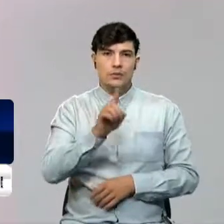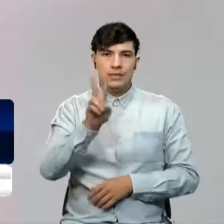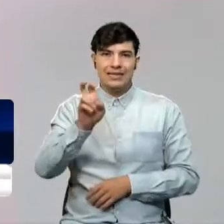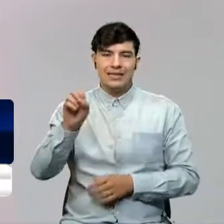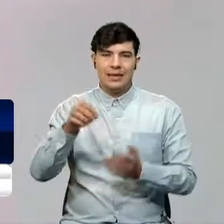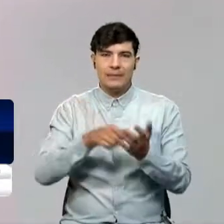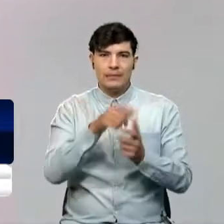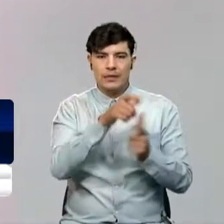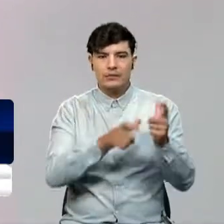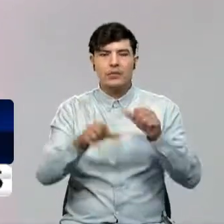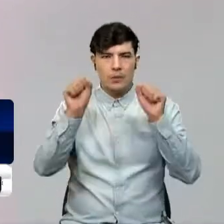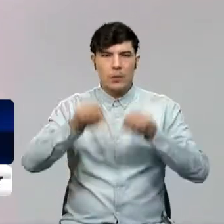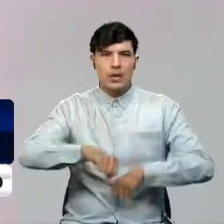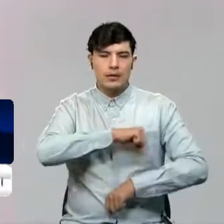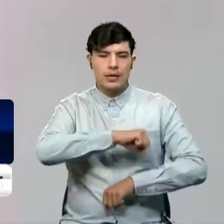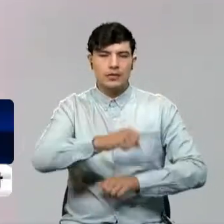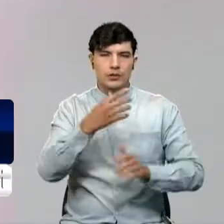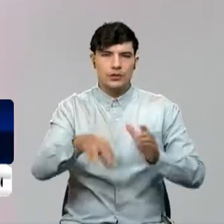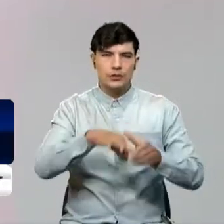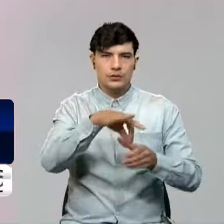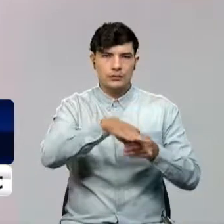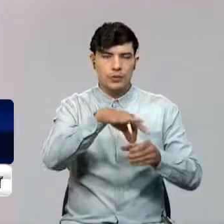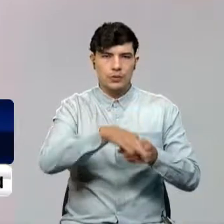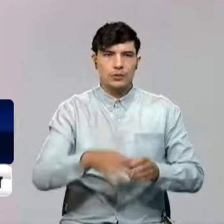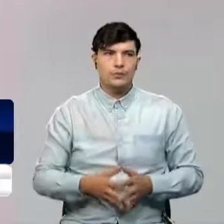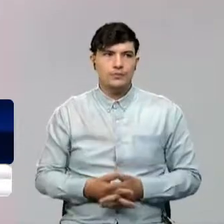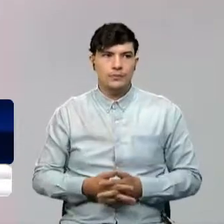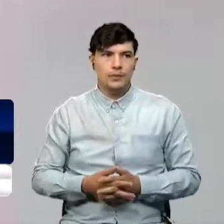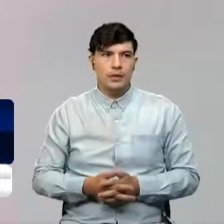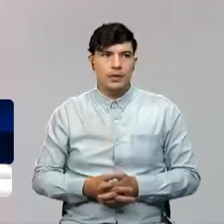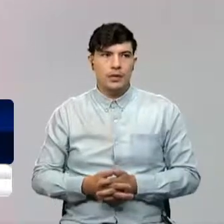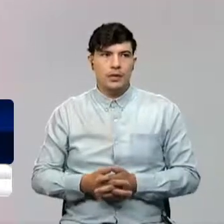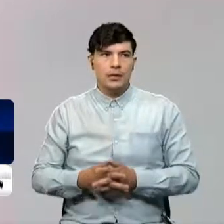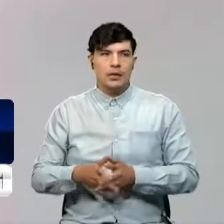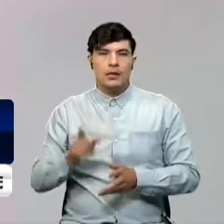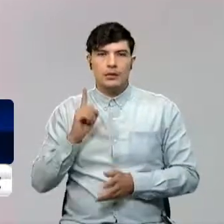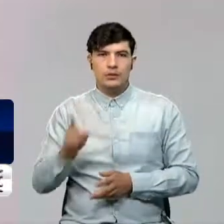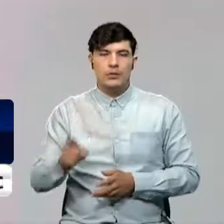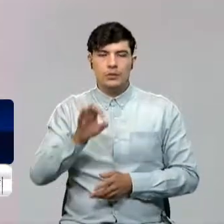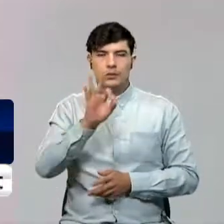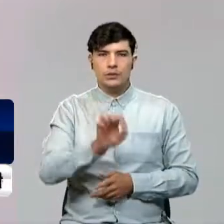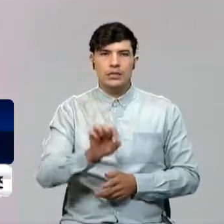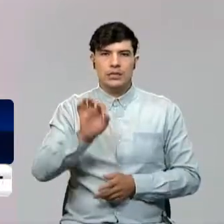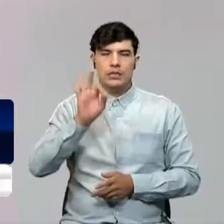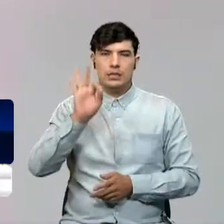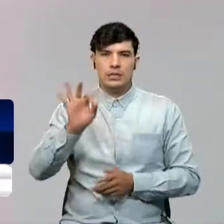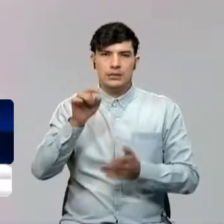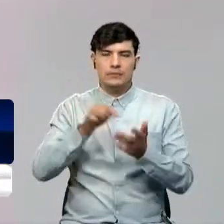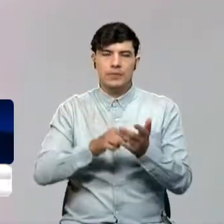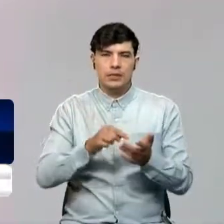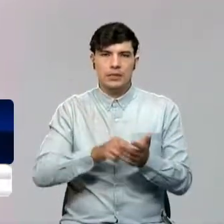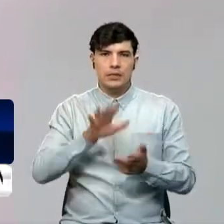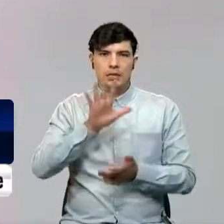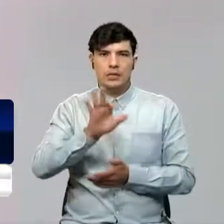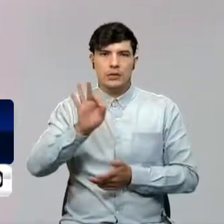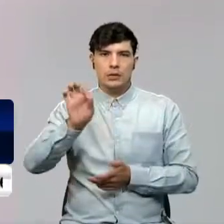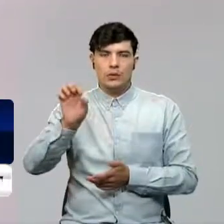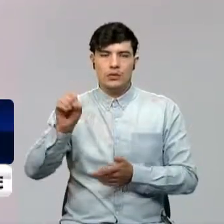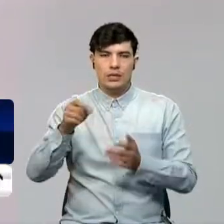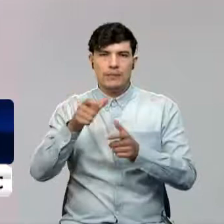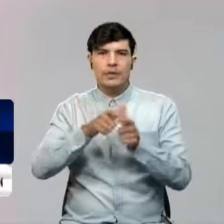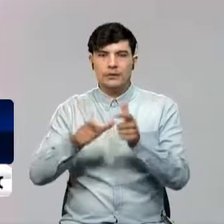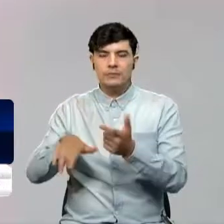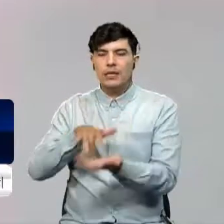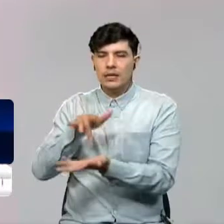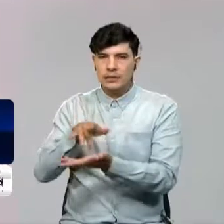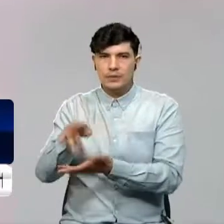170.054 personas estaban habilitadas para dar su derecho al voto y de las cuales 83.370 estuvieron participando de